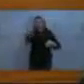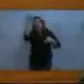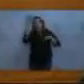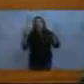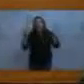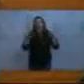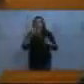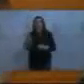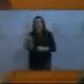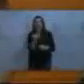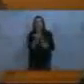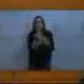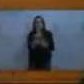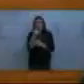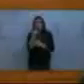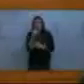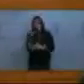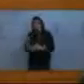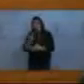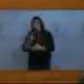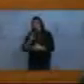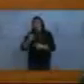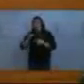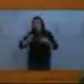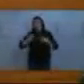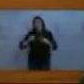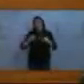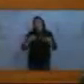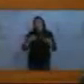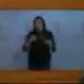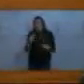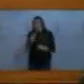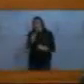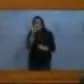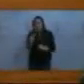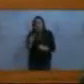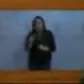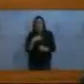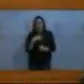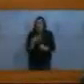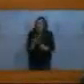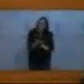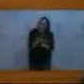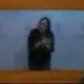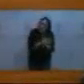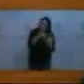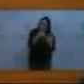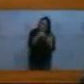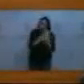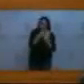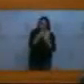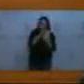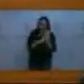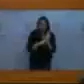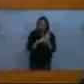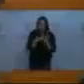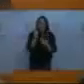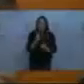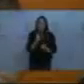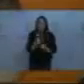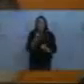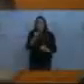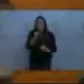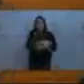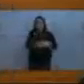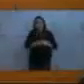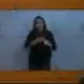cada jefe de servicio o de cada gerente del centro en cuestión. Esto es así en la sentencia y según lo ha definido, por ejemplo, el propio Ministerio de Sanidad, que